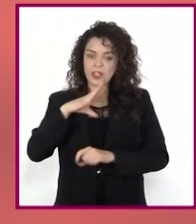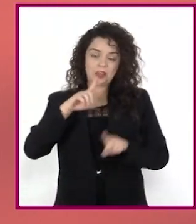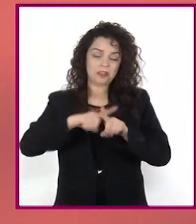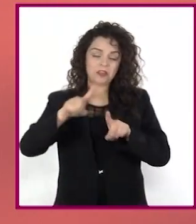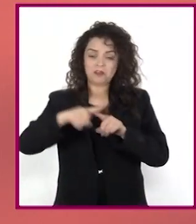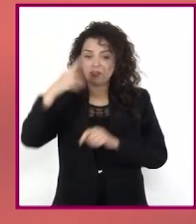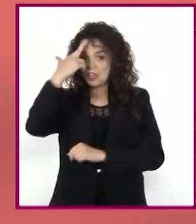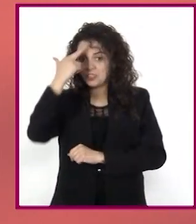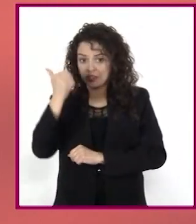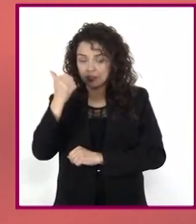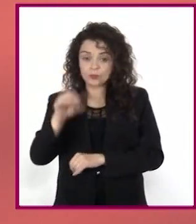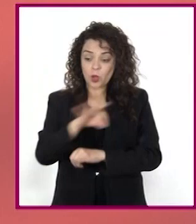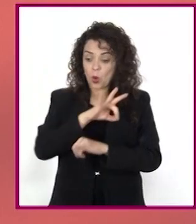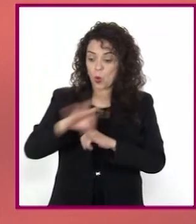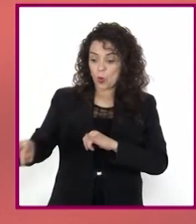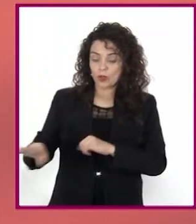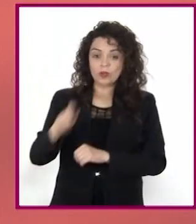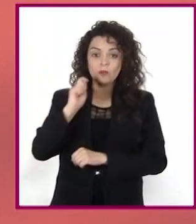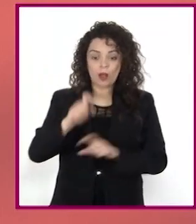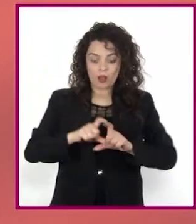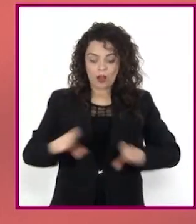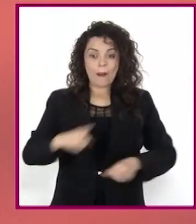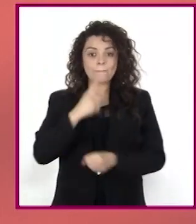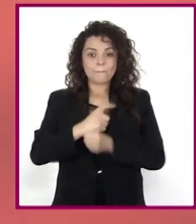causas. Y finalmente, el párrafo 1.